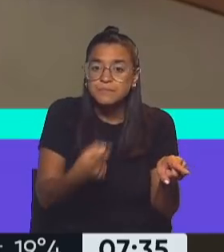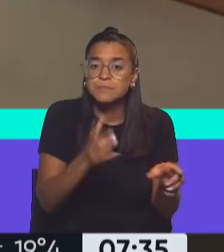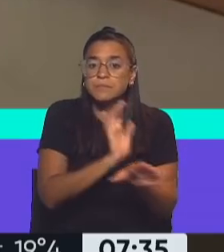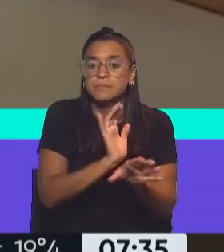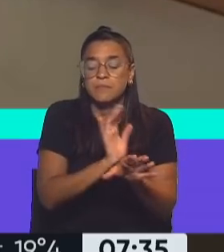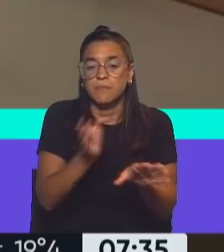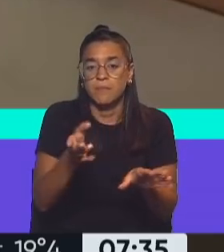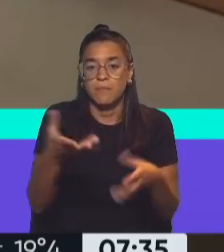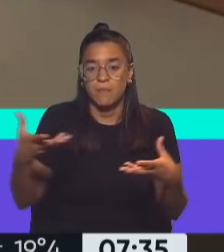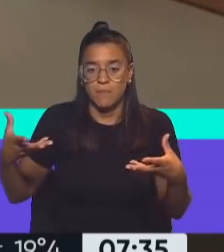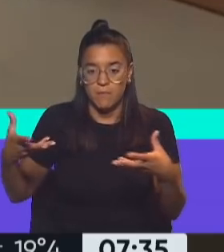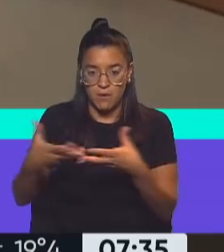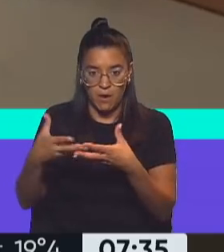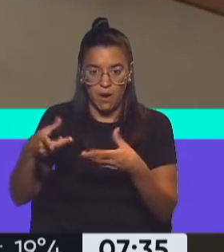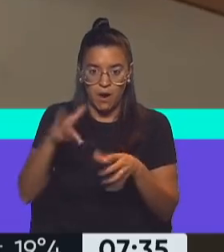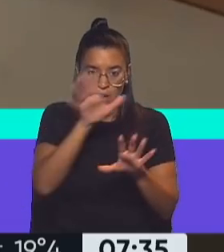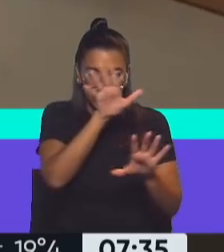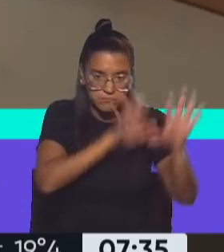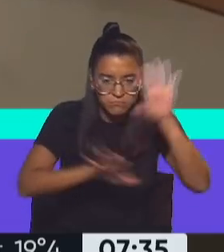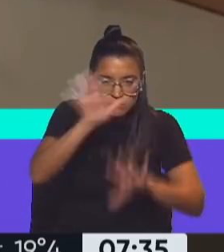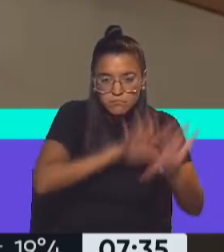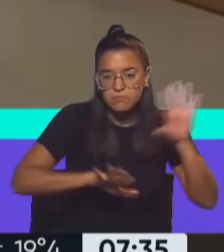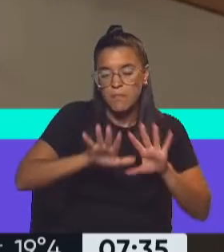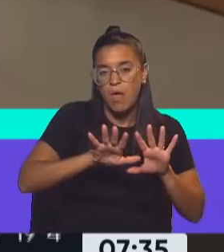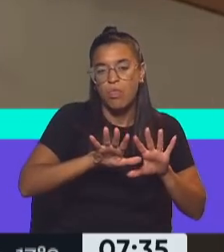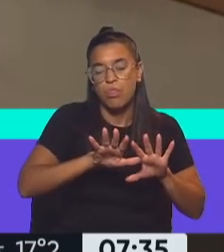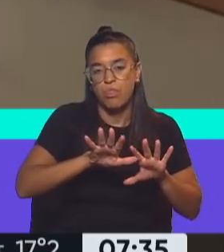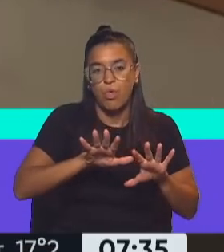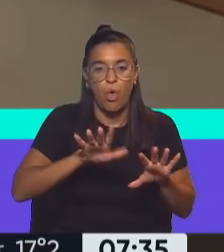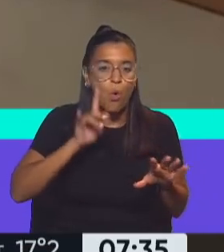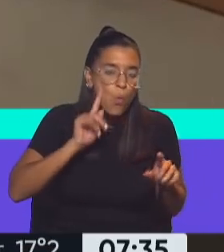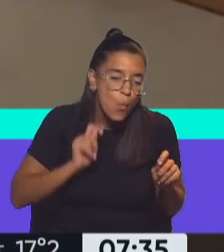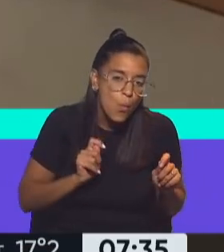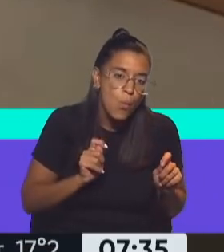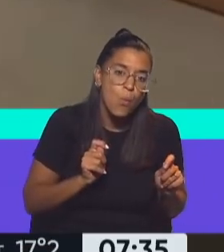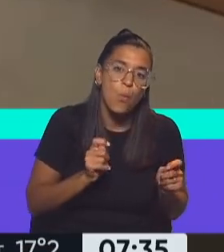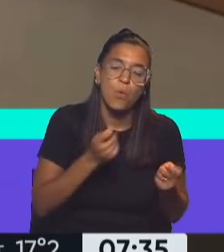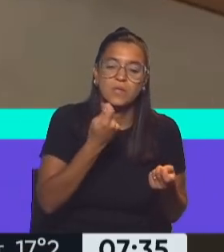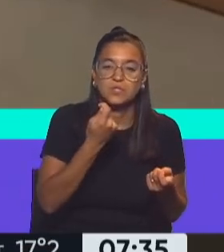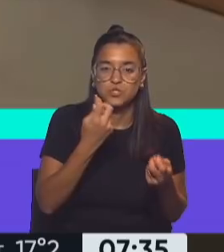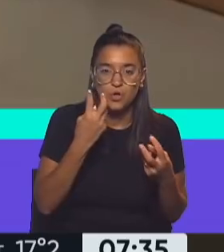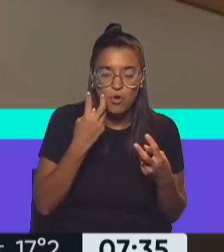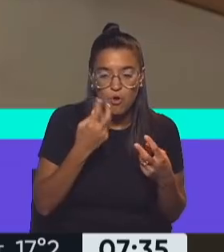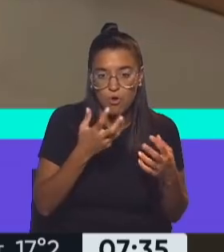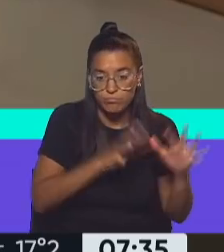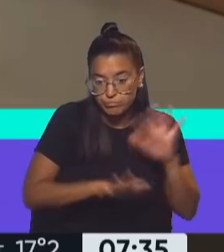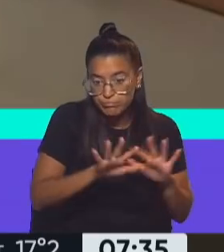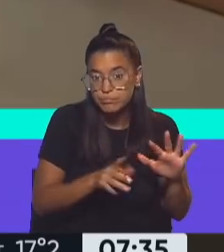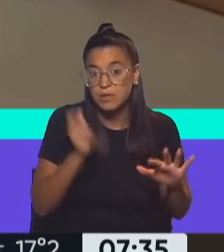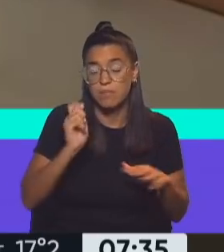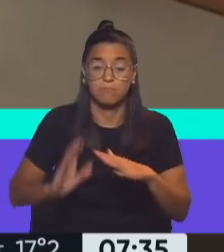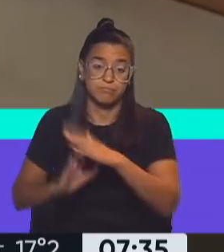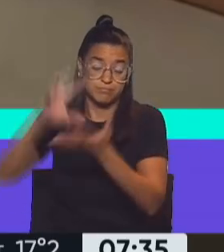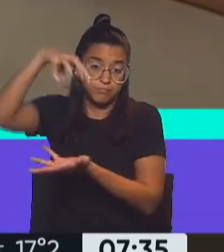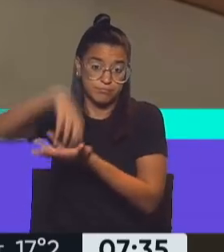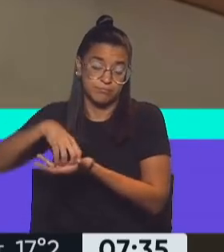servicio de esta operación judicial, de esta mesa judicial, los máximos